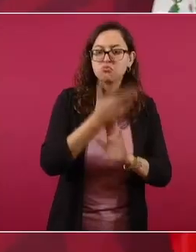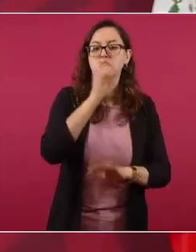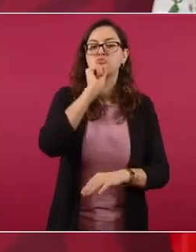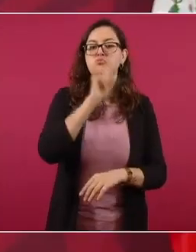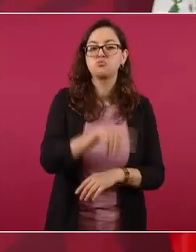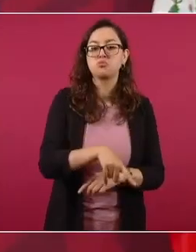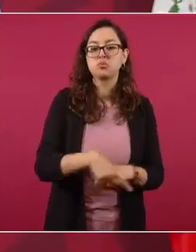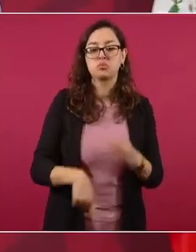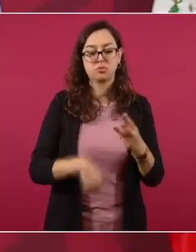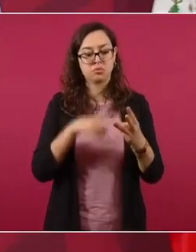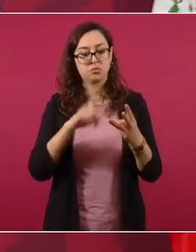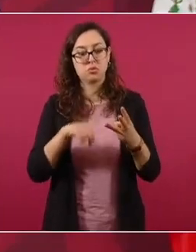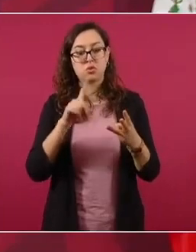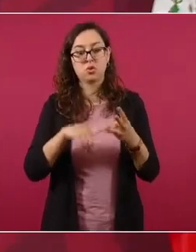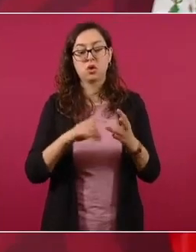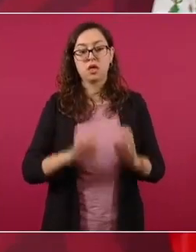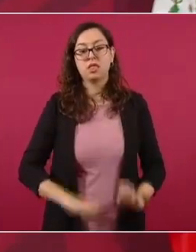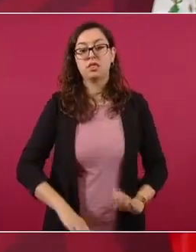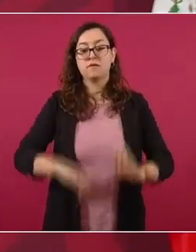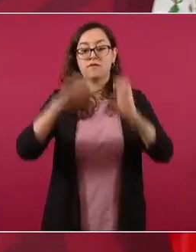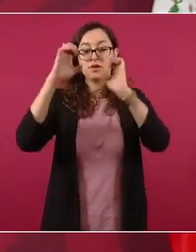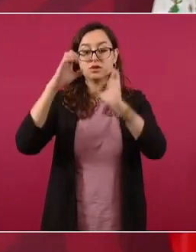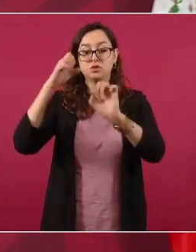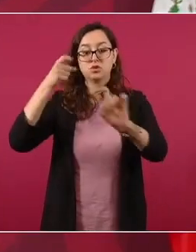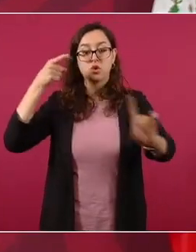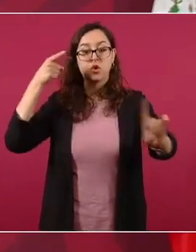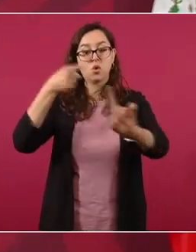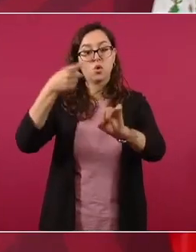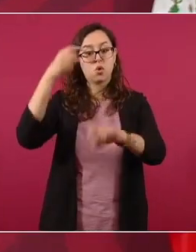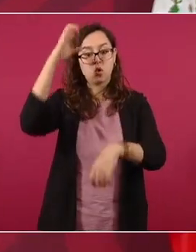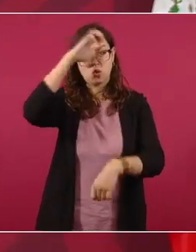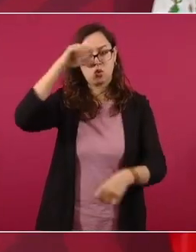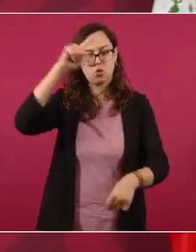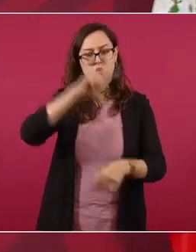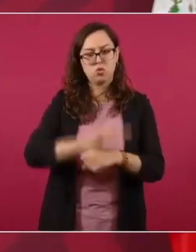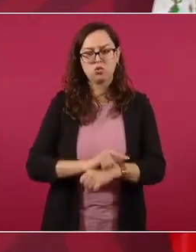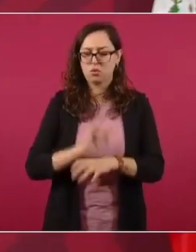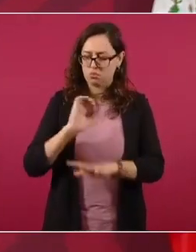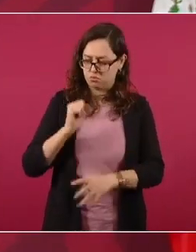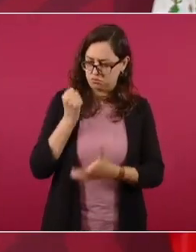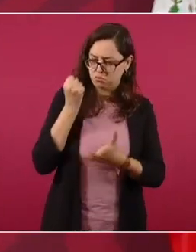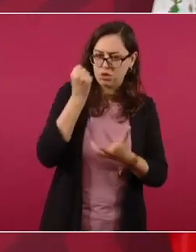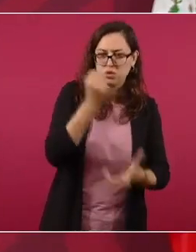y cultura, infraestructura para la cultura.